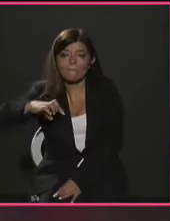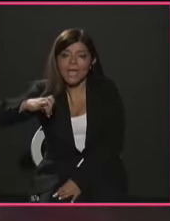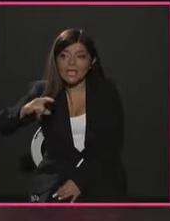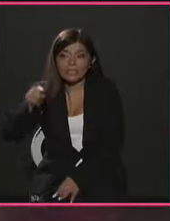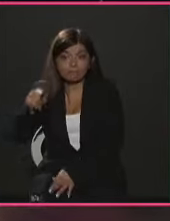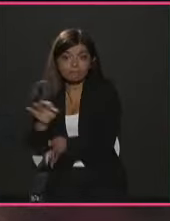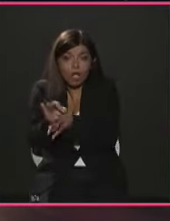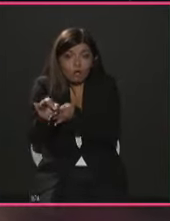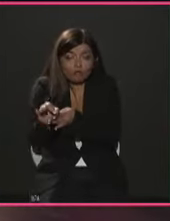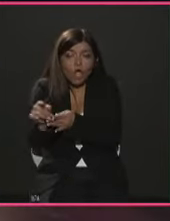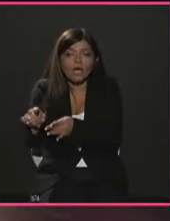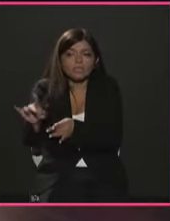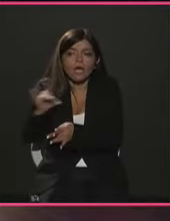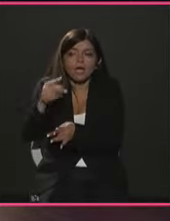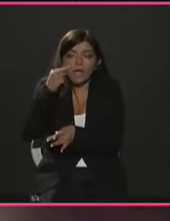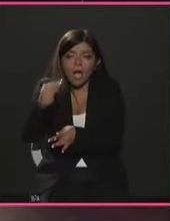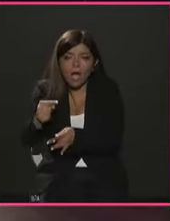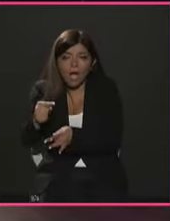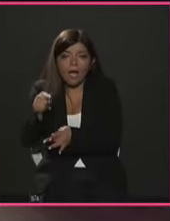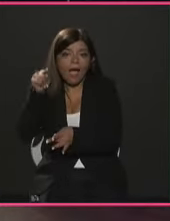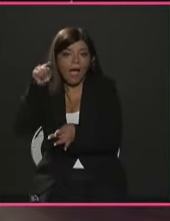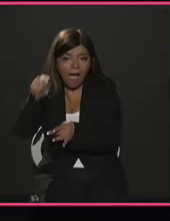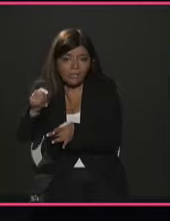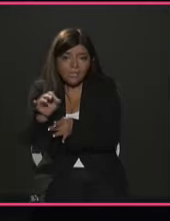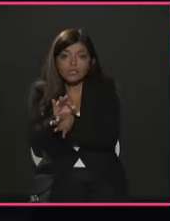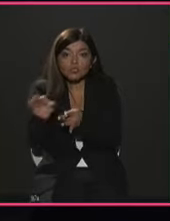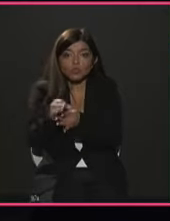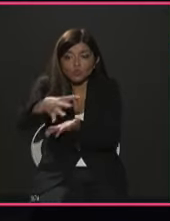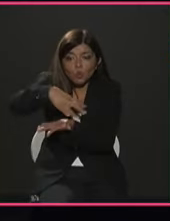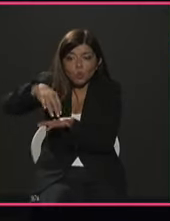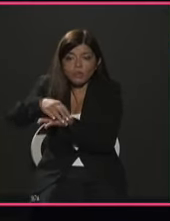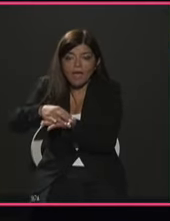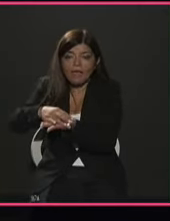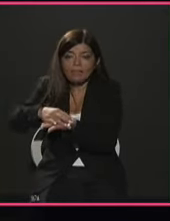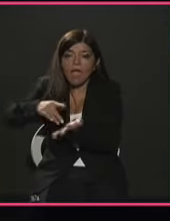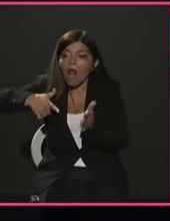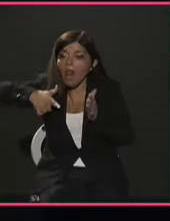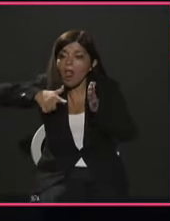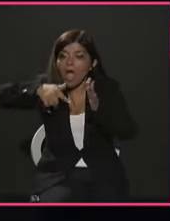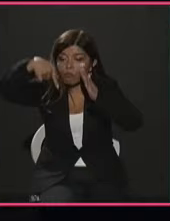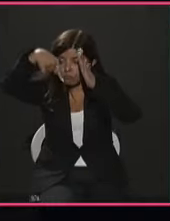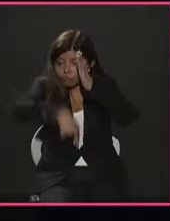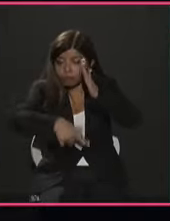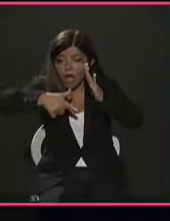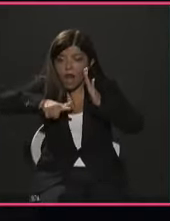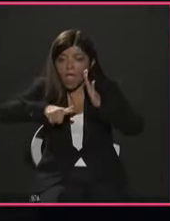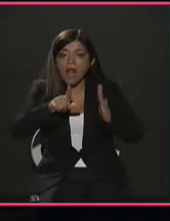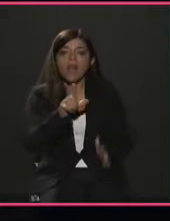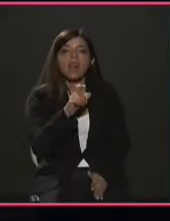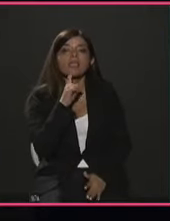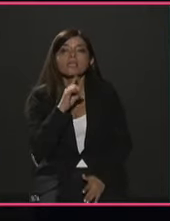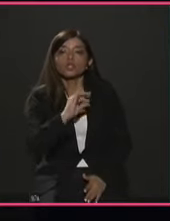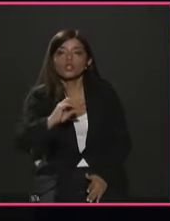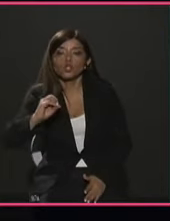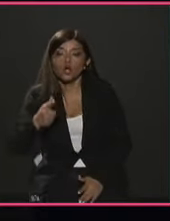descubierta con en un lago bajo tierra de litio ahora es una